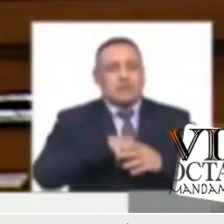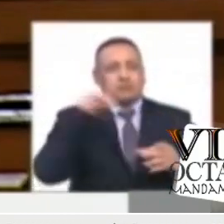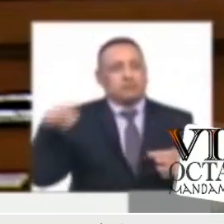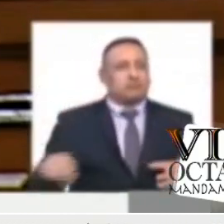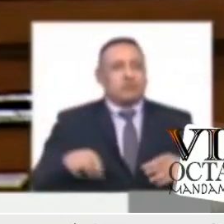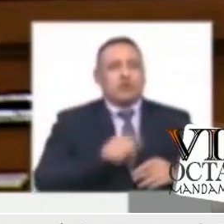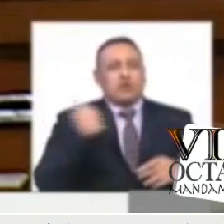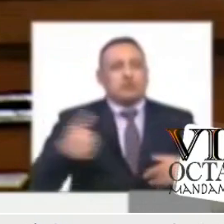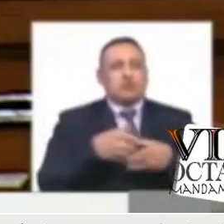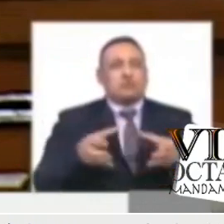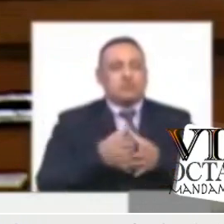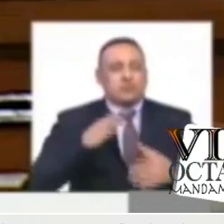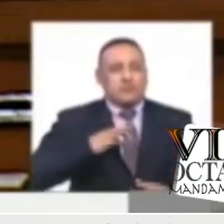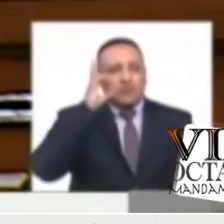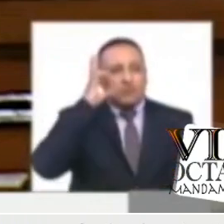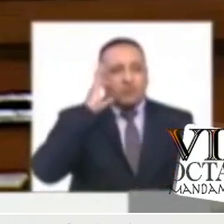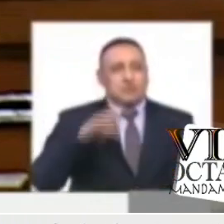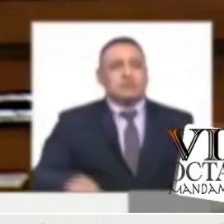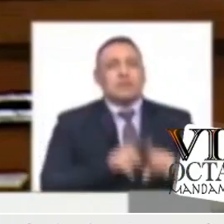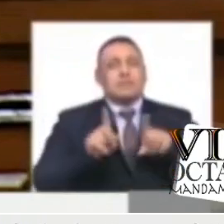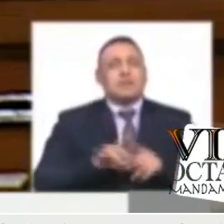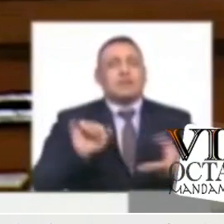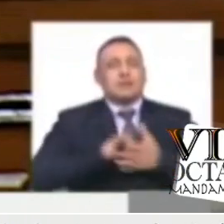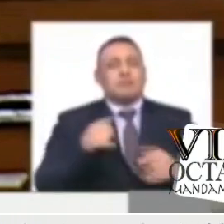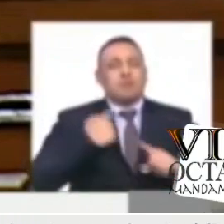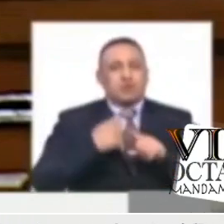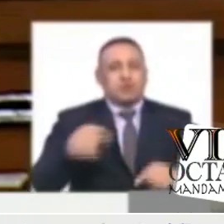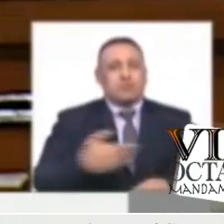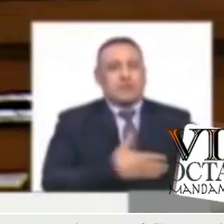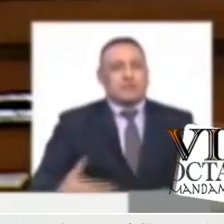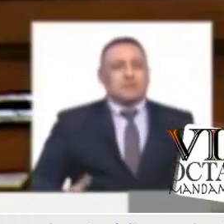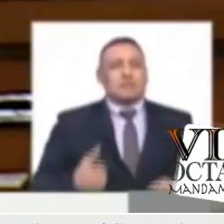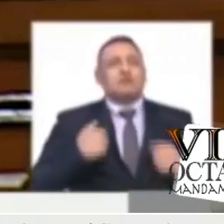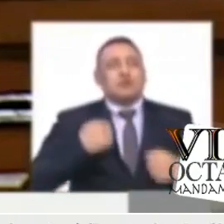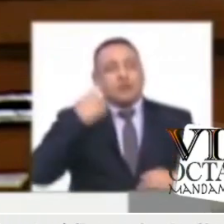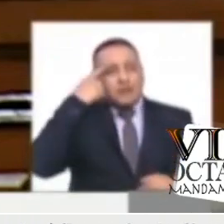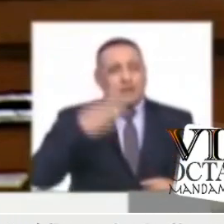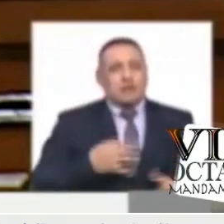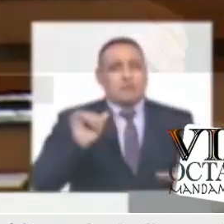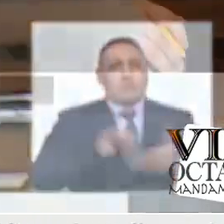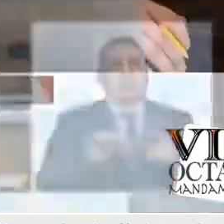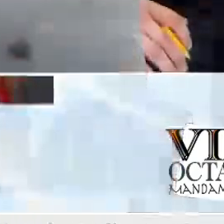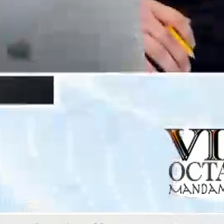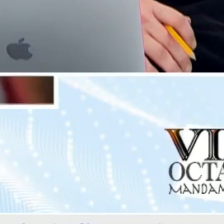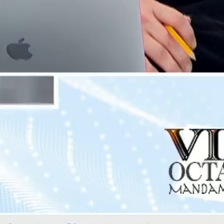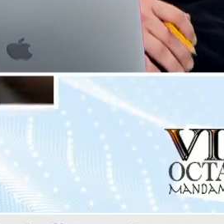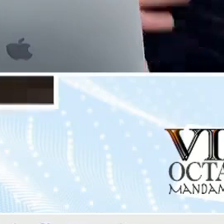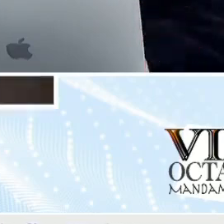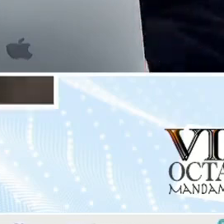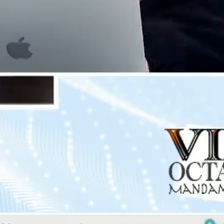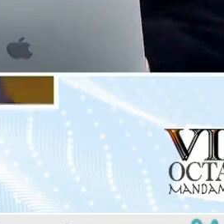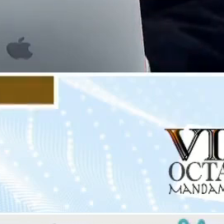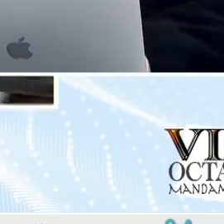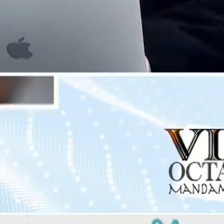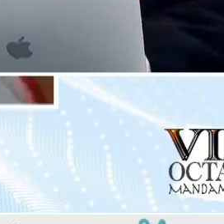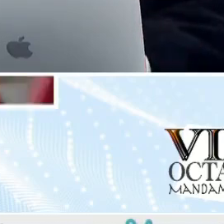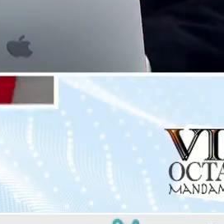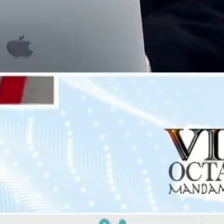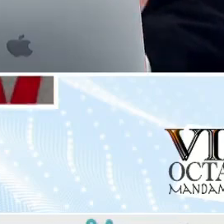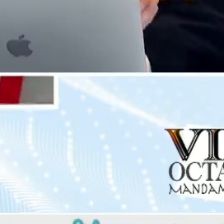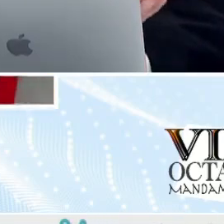está más en Fuerza Popular. Es por eso, presidente, que considero que la cuestión previa no debe proceder. O sea, lo que